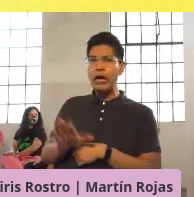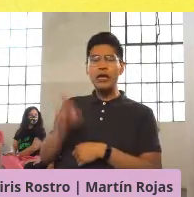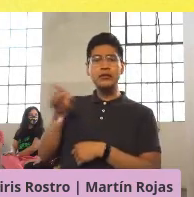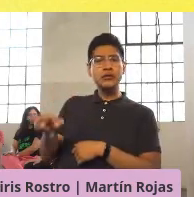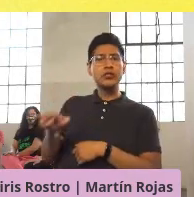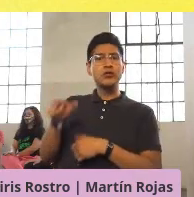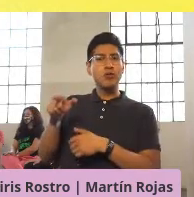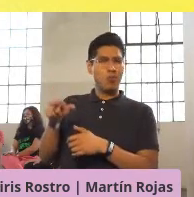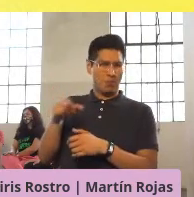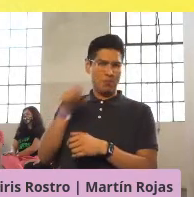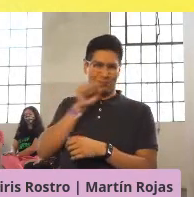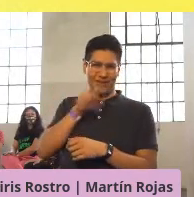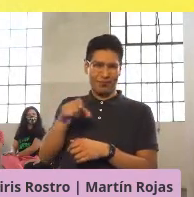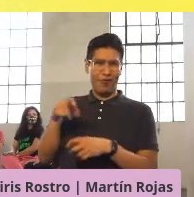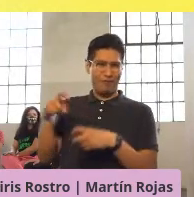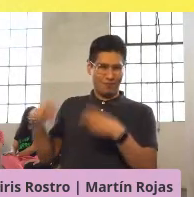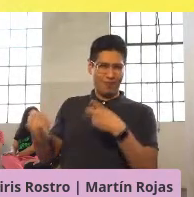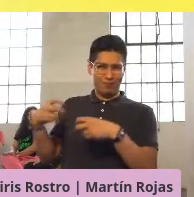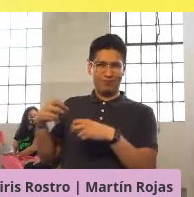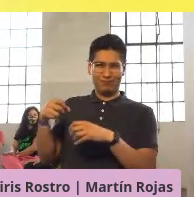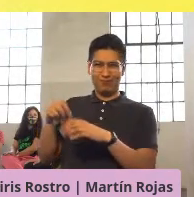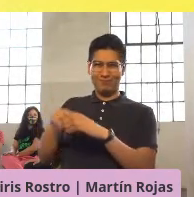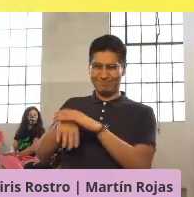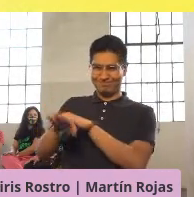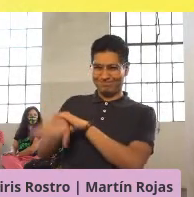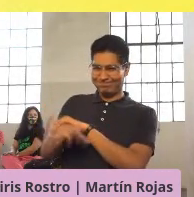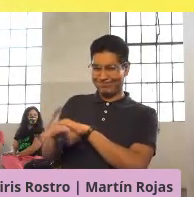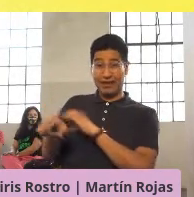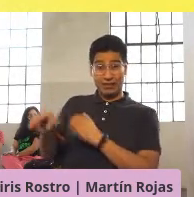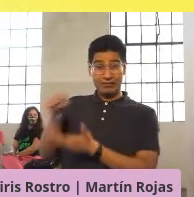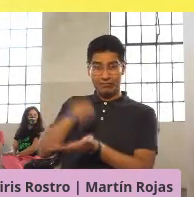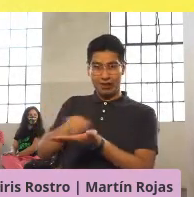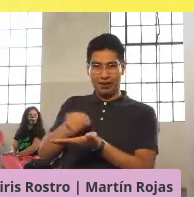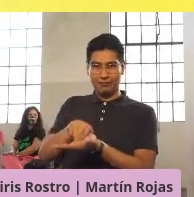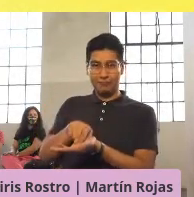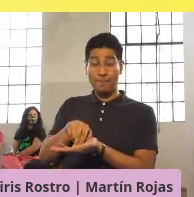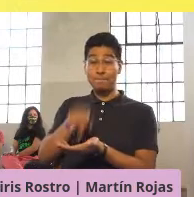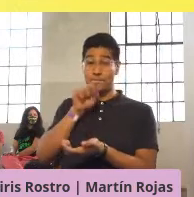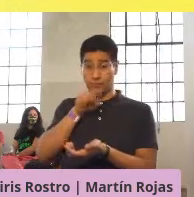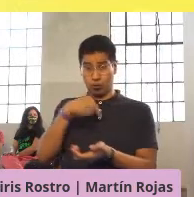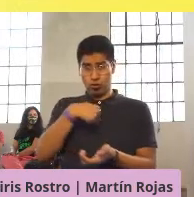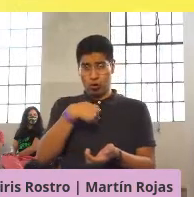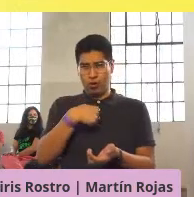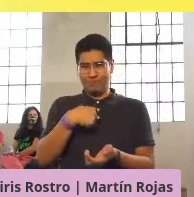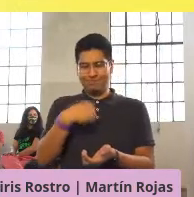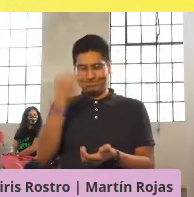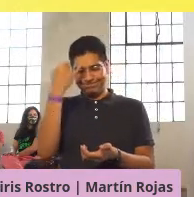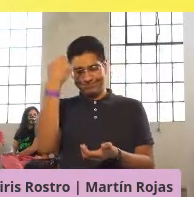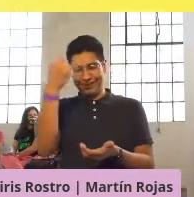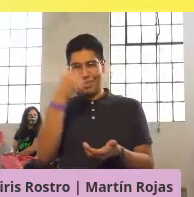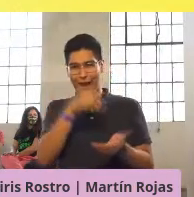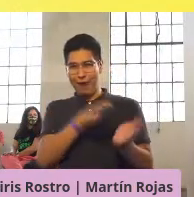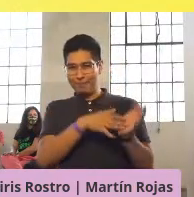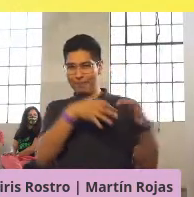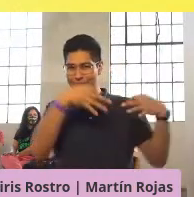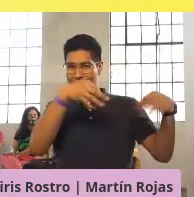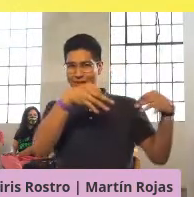negra. Entonces, pues, imprimí la hoja y la metí en una bolsa negra. Y así